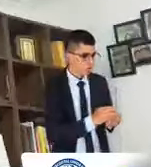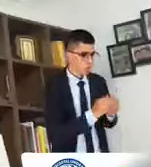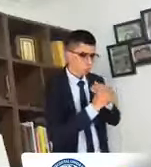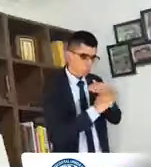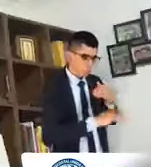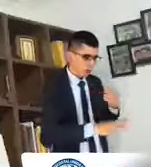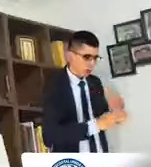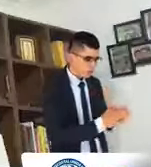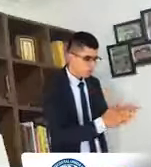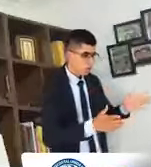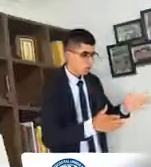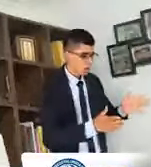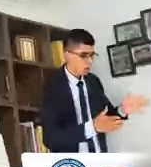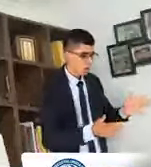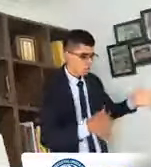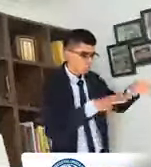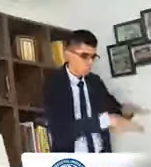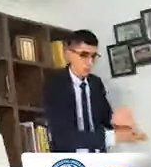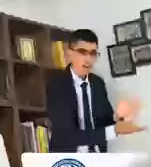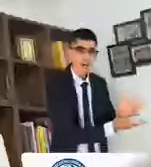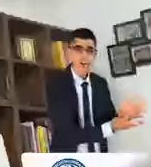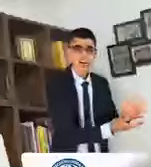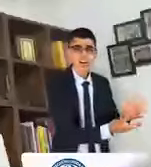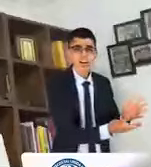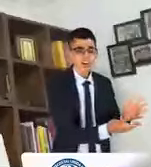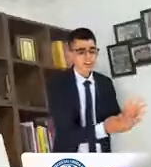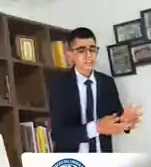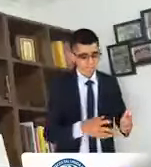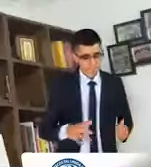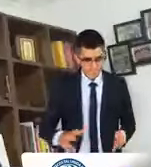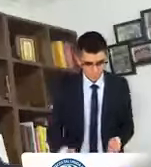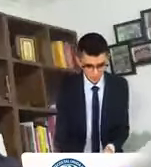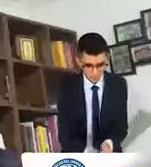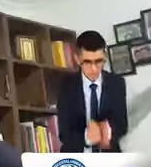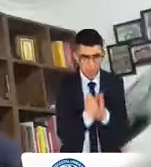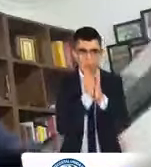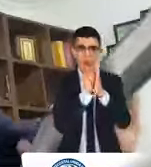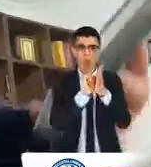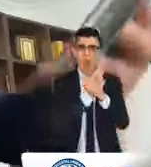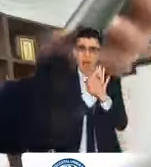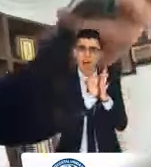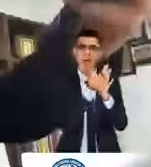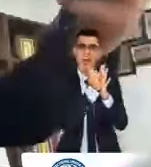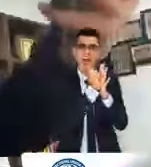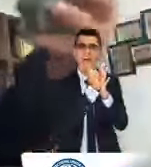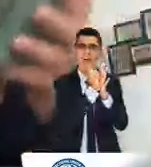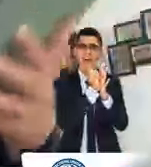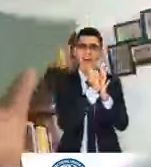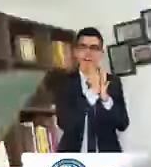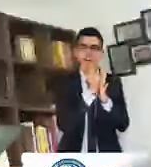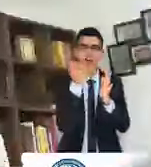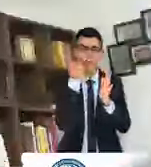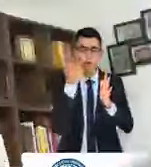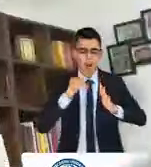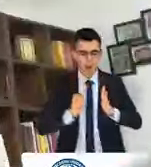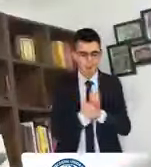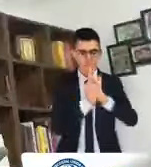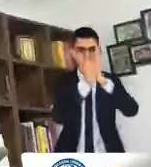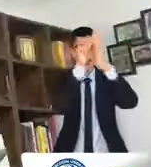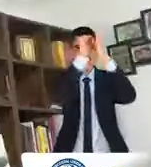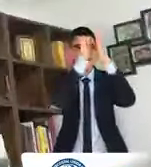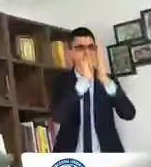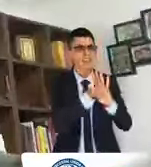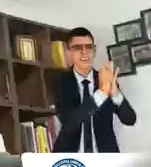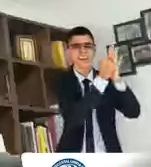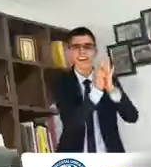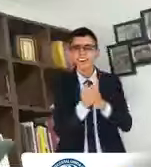Y dice la historia que agarró un pandero y levantó los brazos y empezó a darle gracias